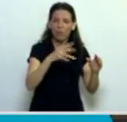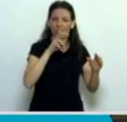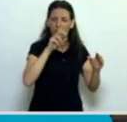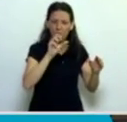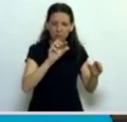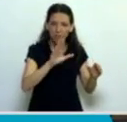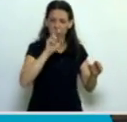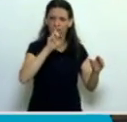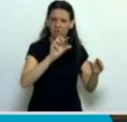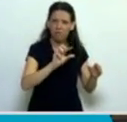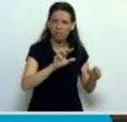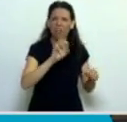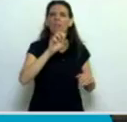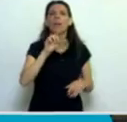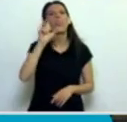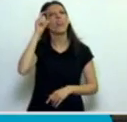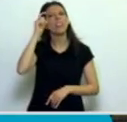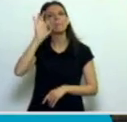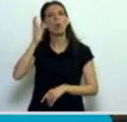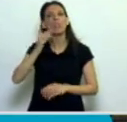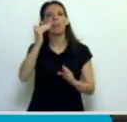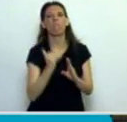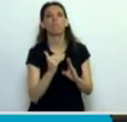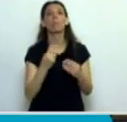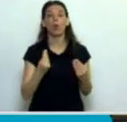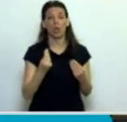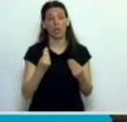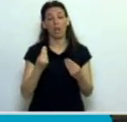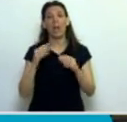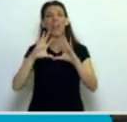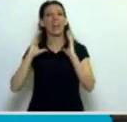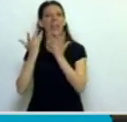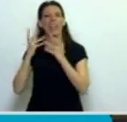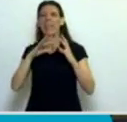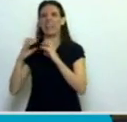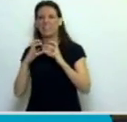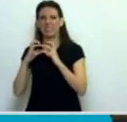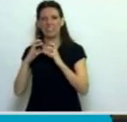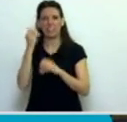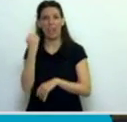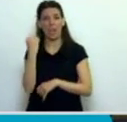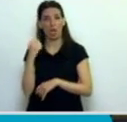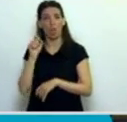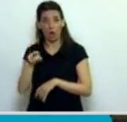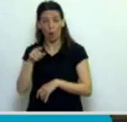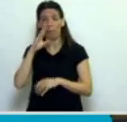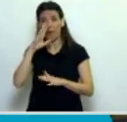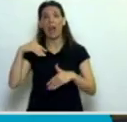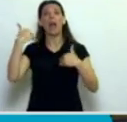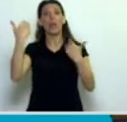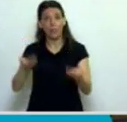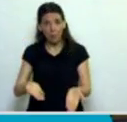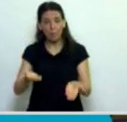del 10% debido a la crisis internacional y que, como todos sabemos, luego se sucedieron las